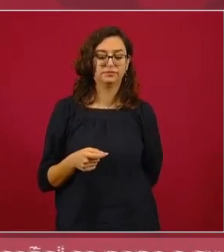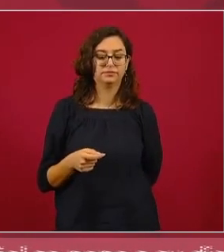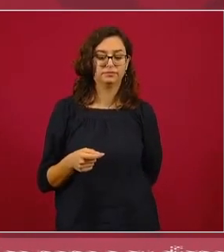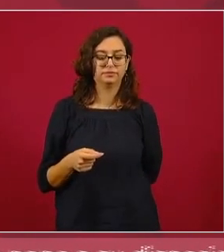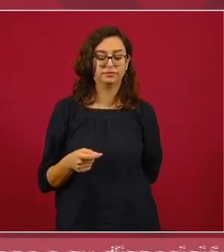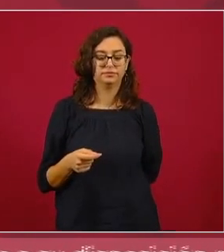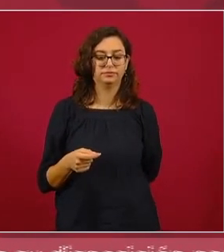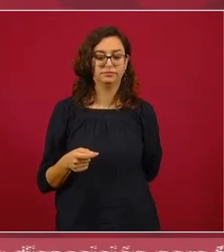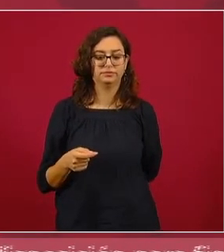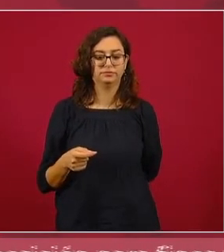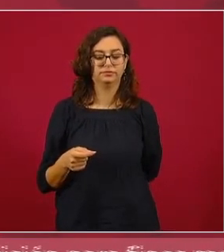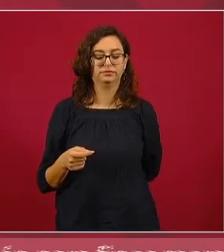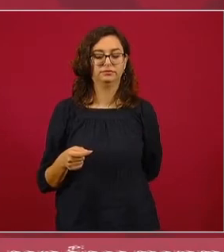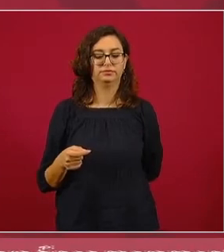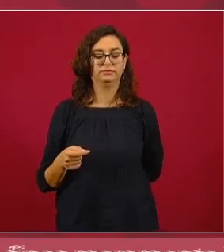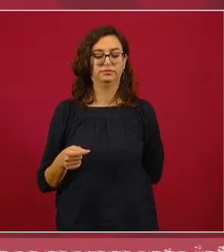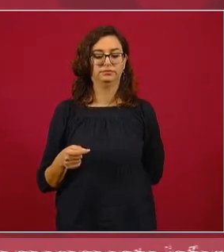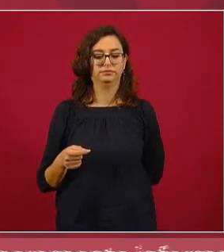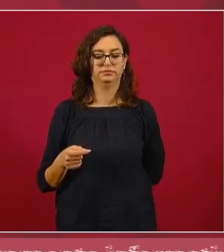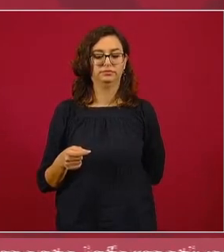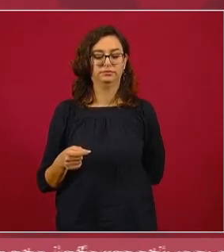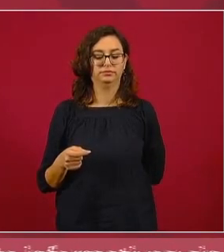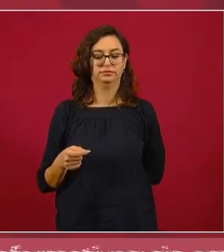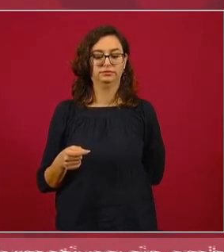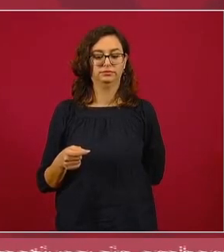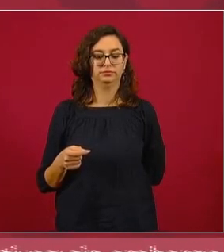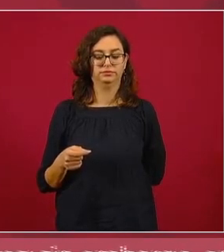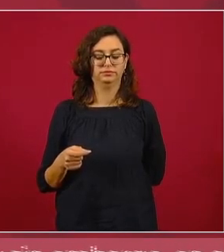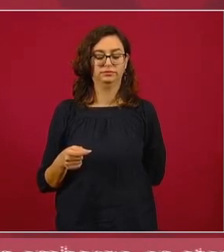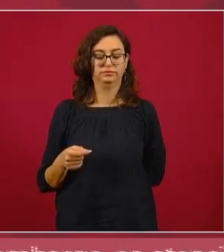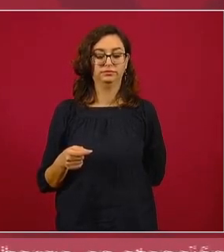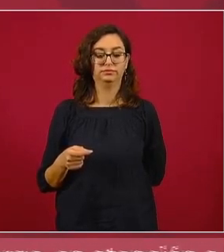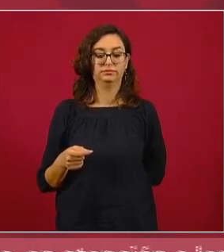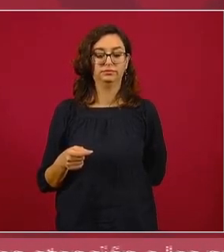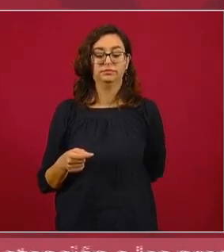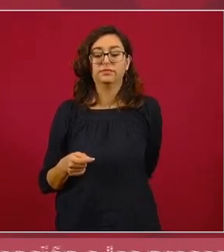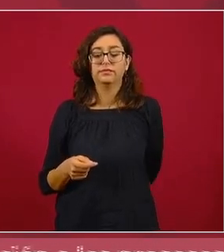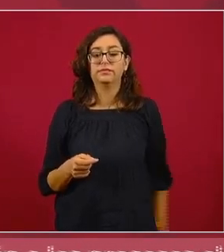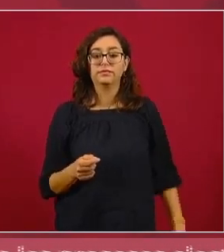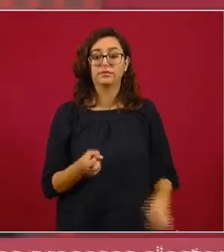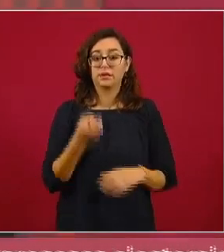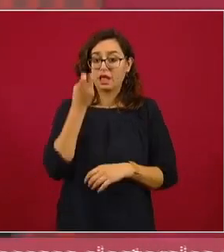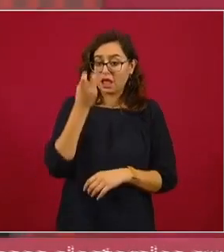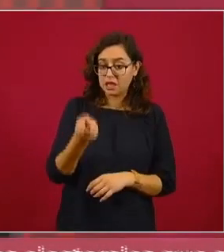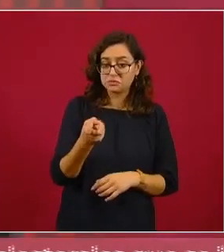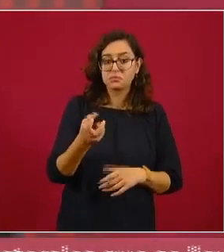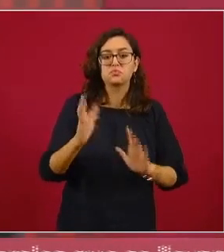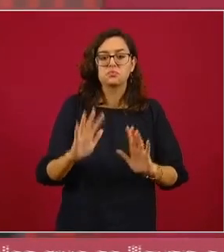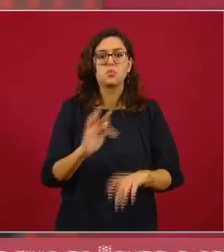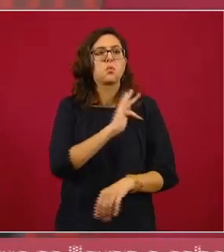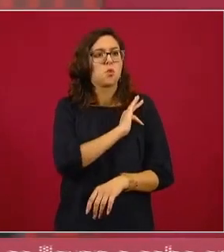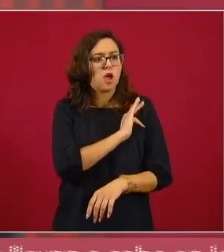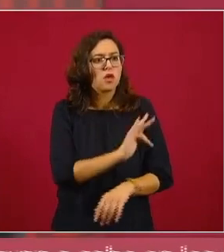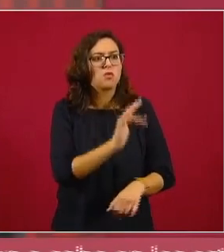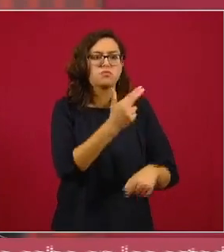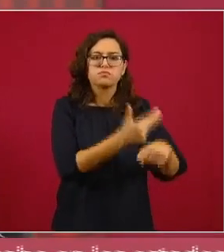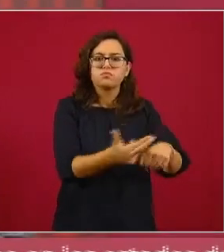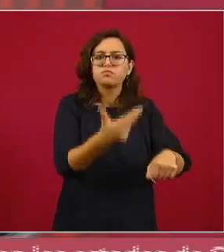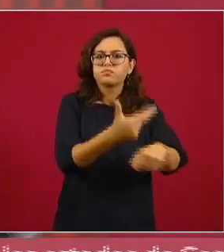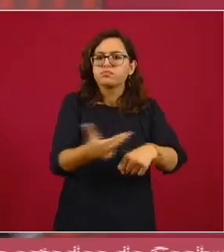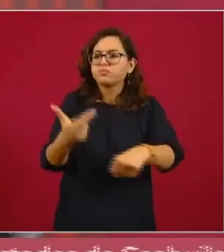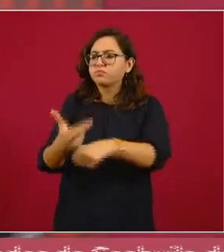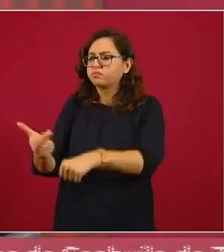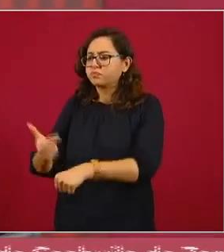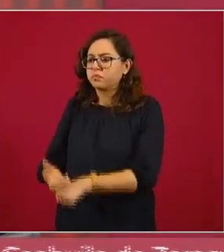comentar. ¿Por qué podemos hacer esto? Porque tenemos finanzas públicas sanas, porque